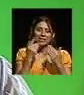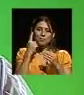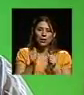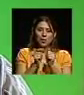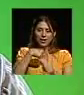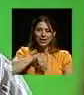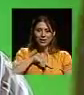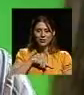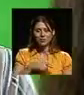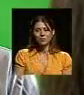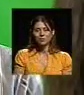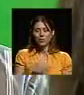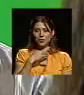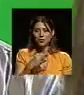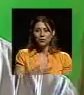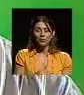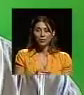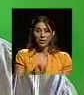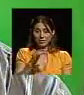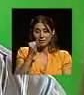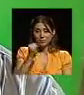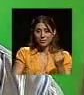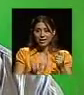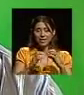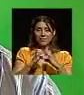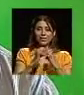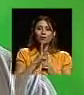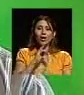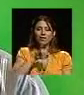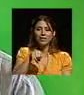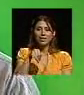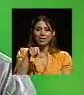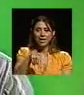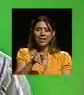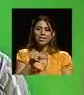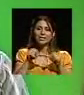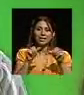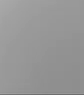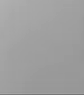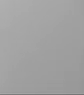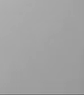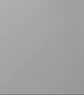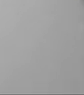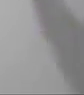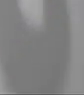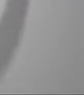en Nexos. Con mucho gusto. Bien, hasta aquí esa entrevista, les habló Jafet Quesada, sigan con más de Nexos.